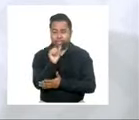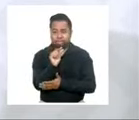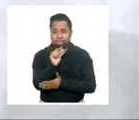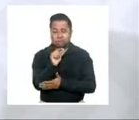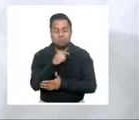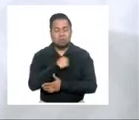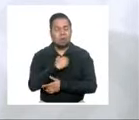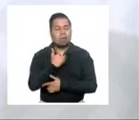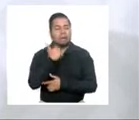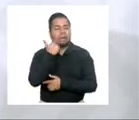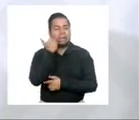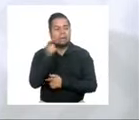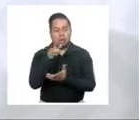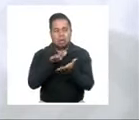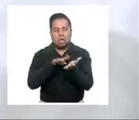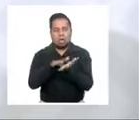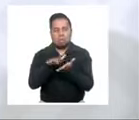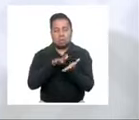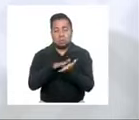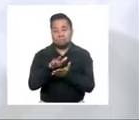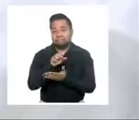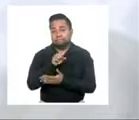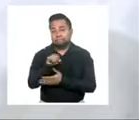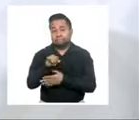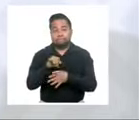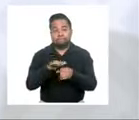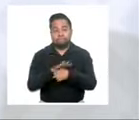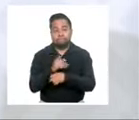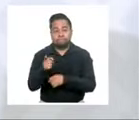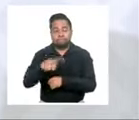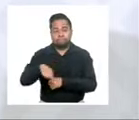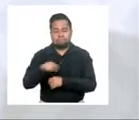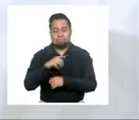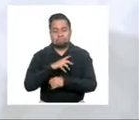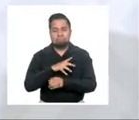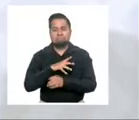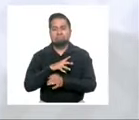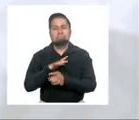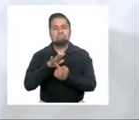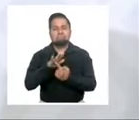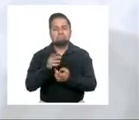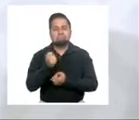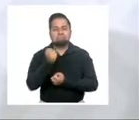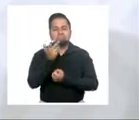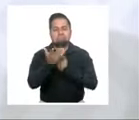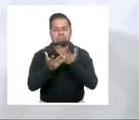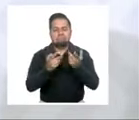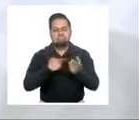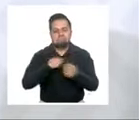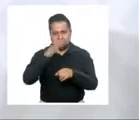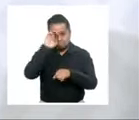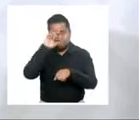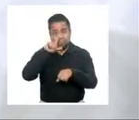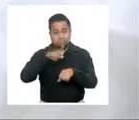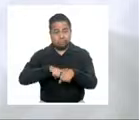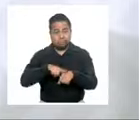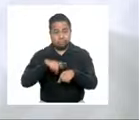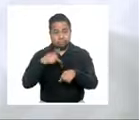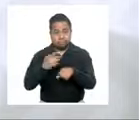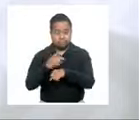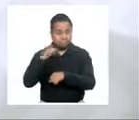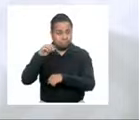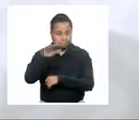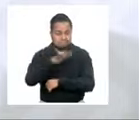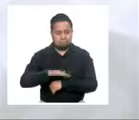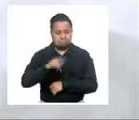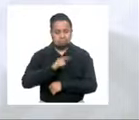interesa mucho apoyarlos porque son muestra y expresión de nuestra cultura en Oaxaca, y